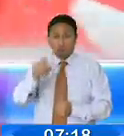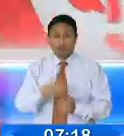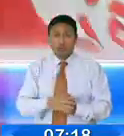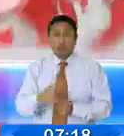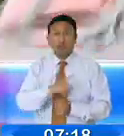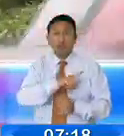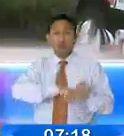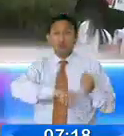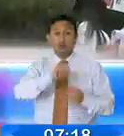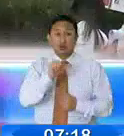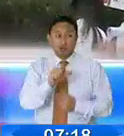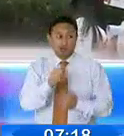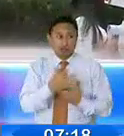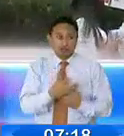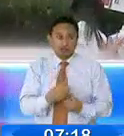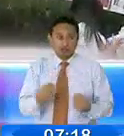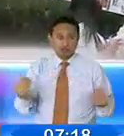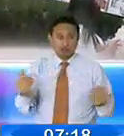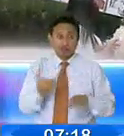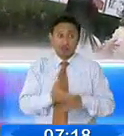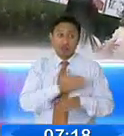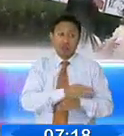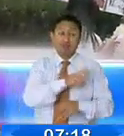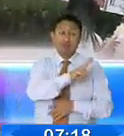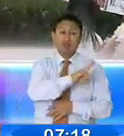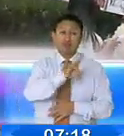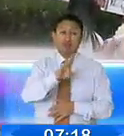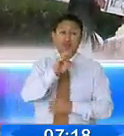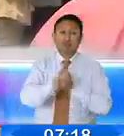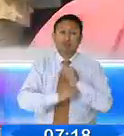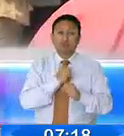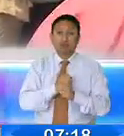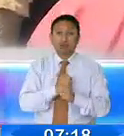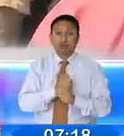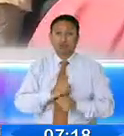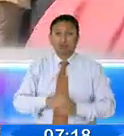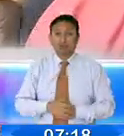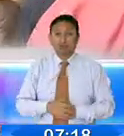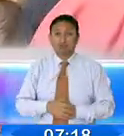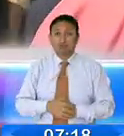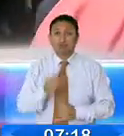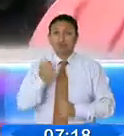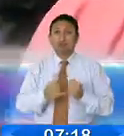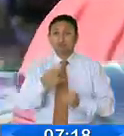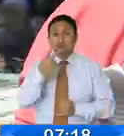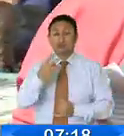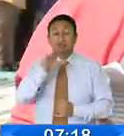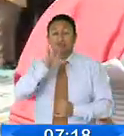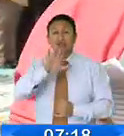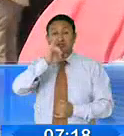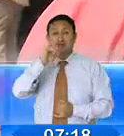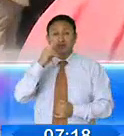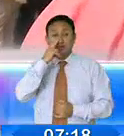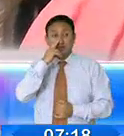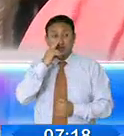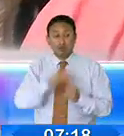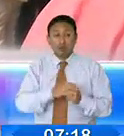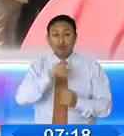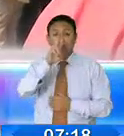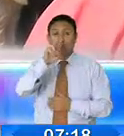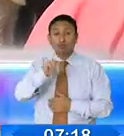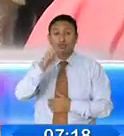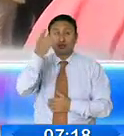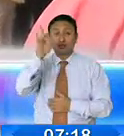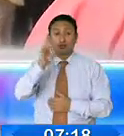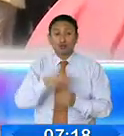desaparición de su hija, que en ese entonces tenía 27 años de edad. La última vez que le vi fue el 5 de junio del 2018,